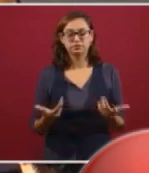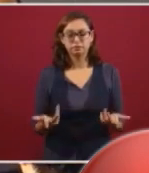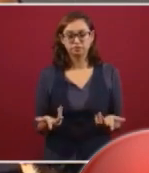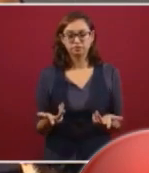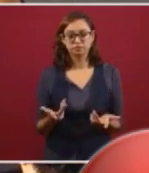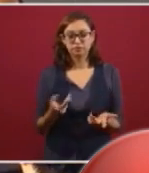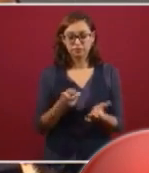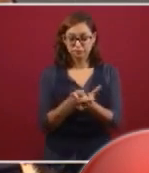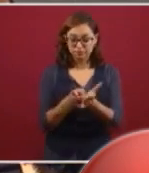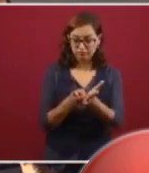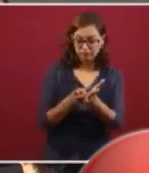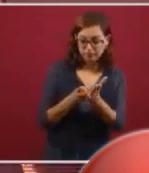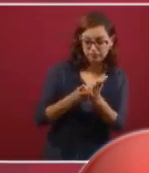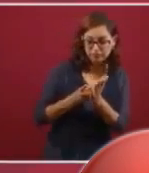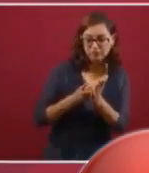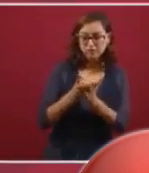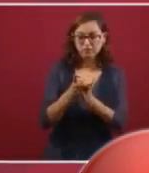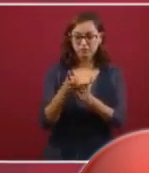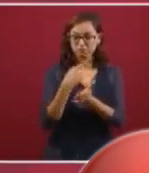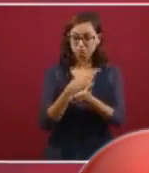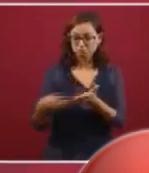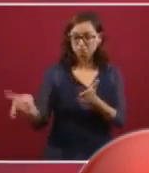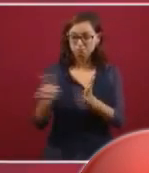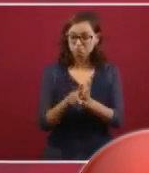este derecho